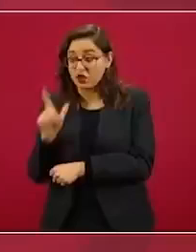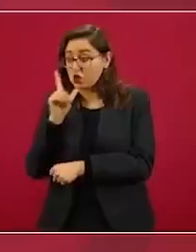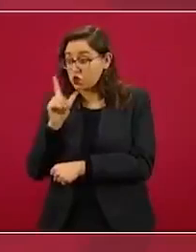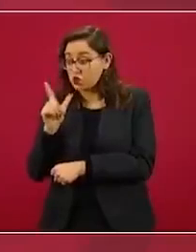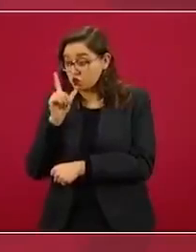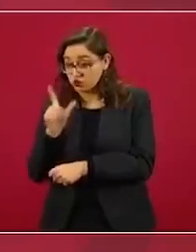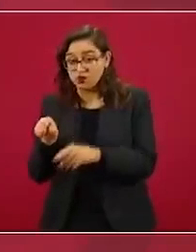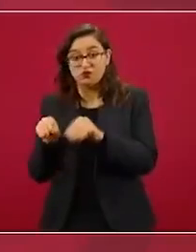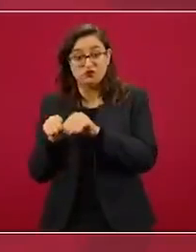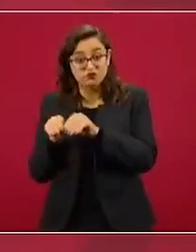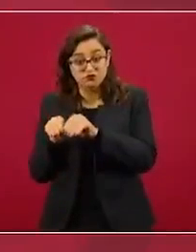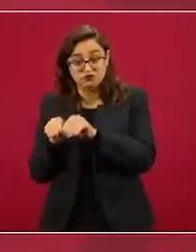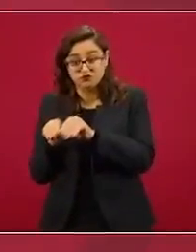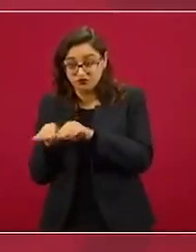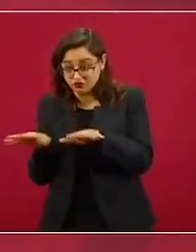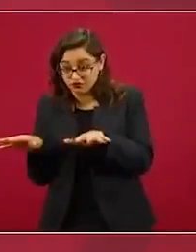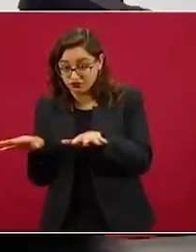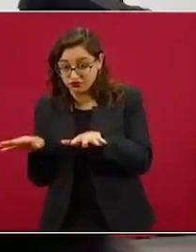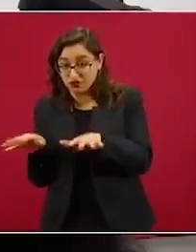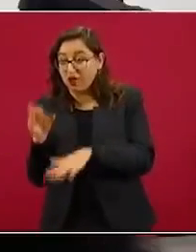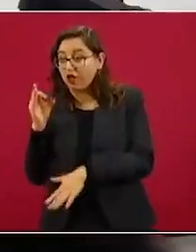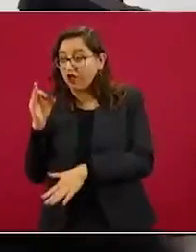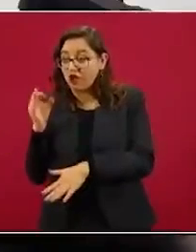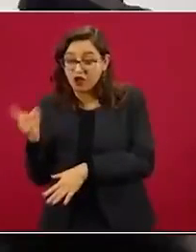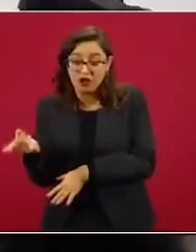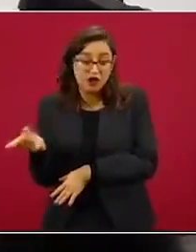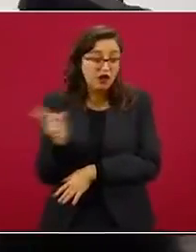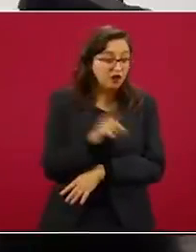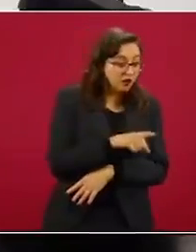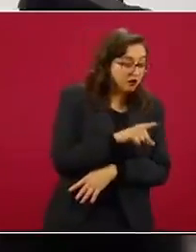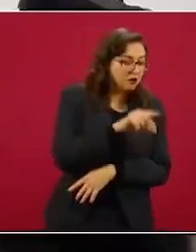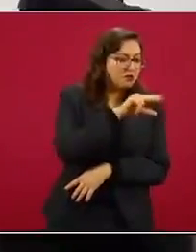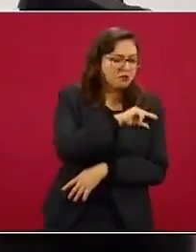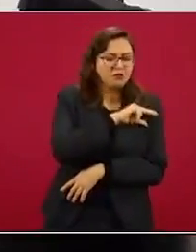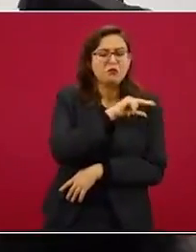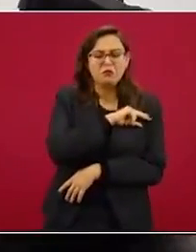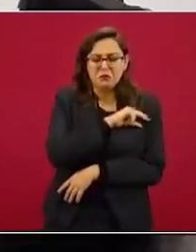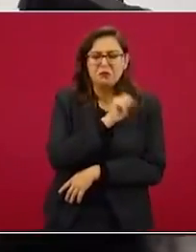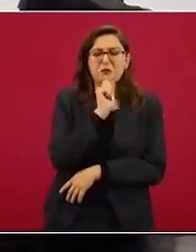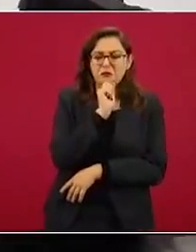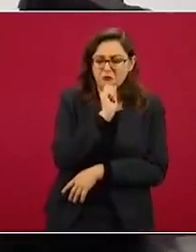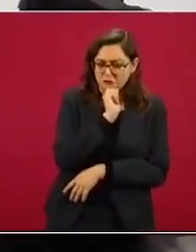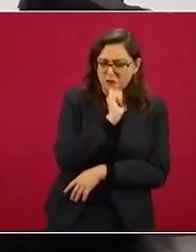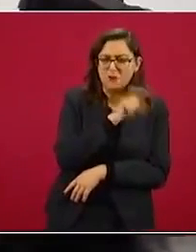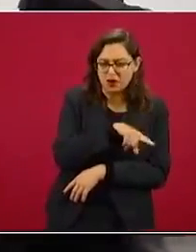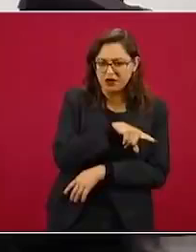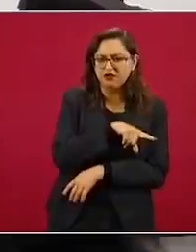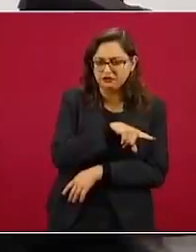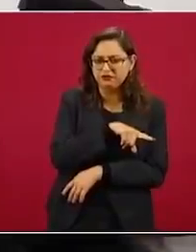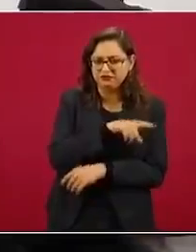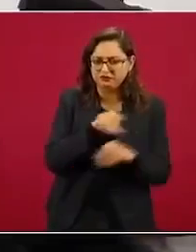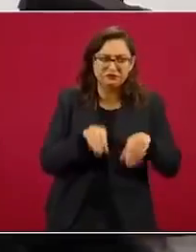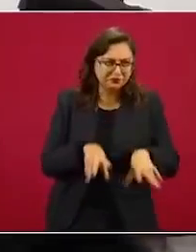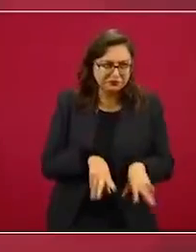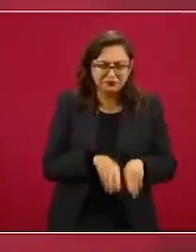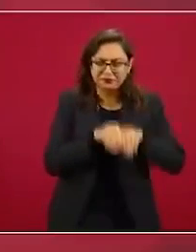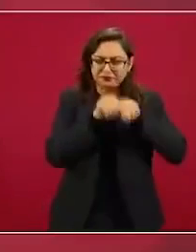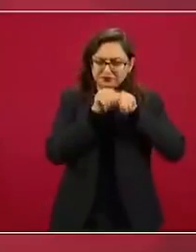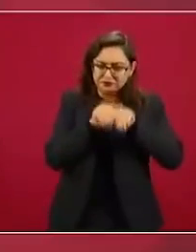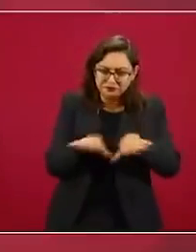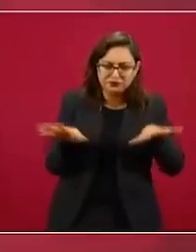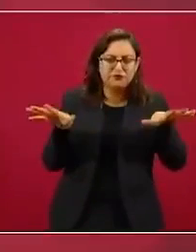y que también se despache a las plantas privadas,